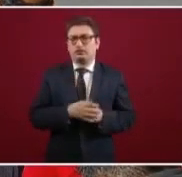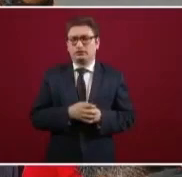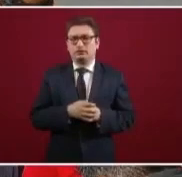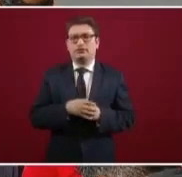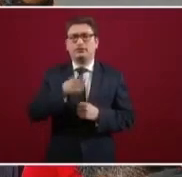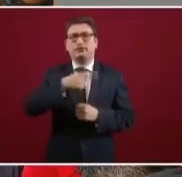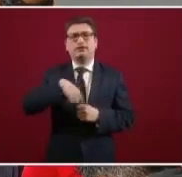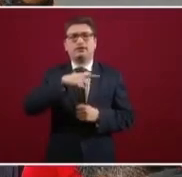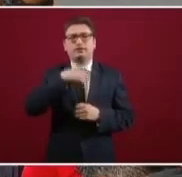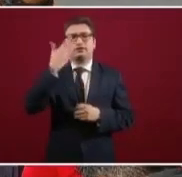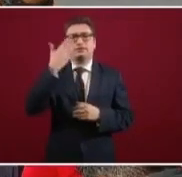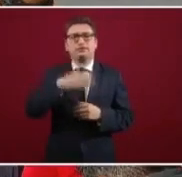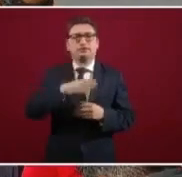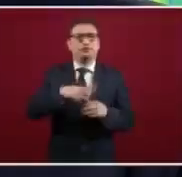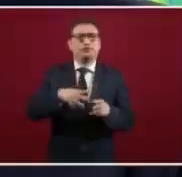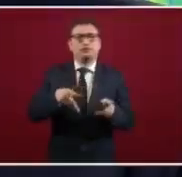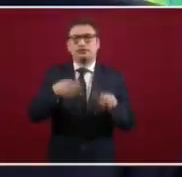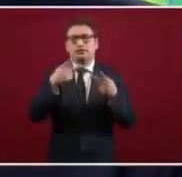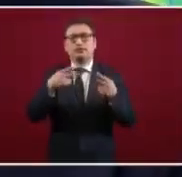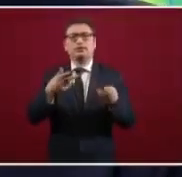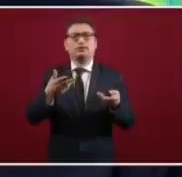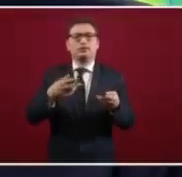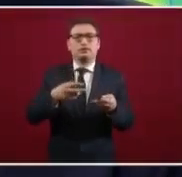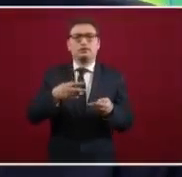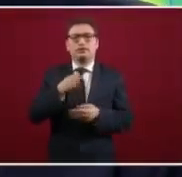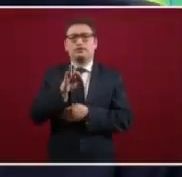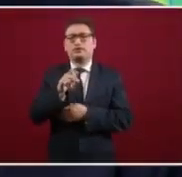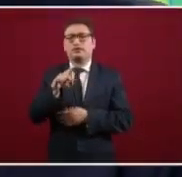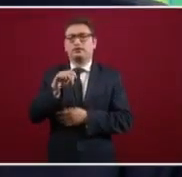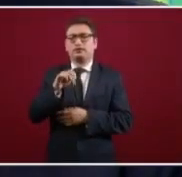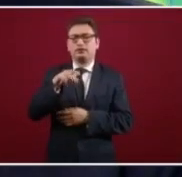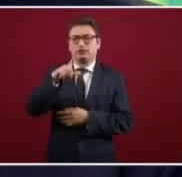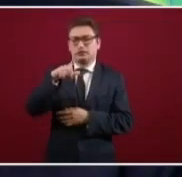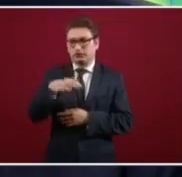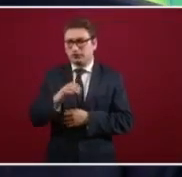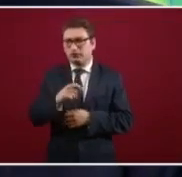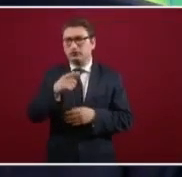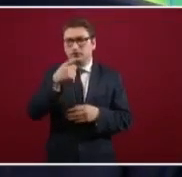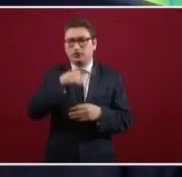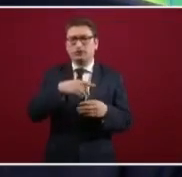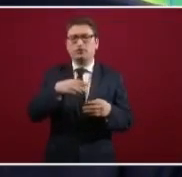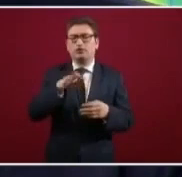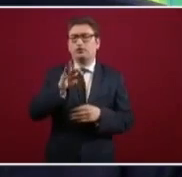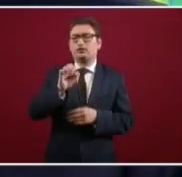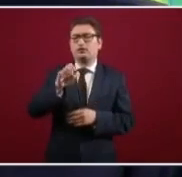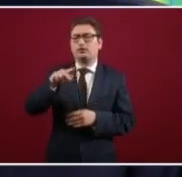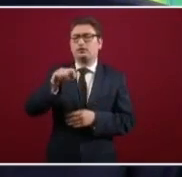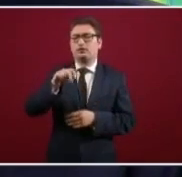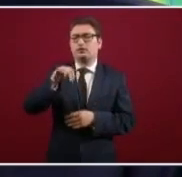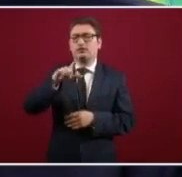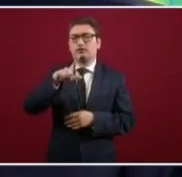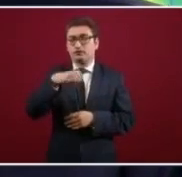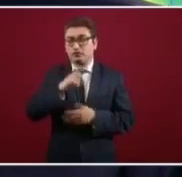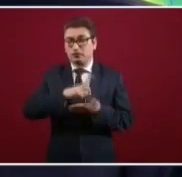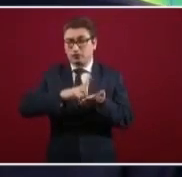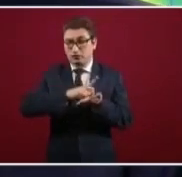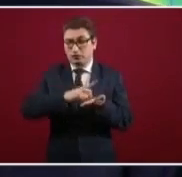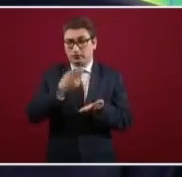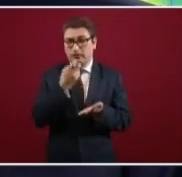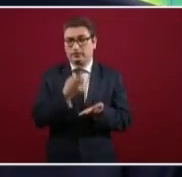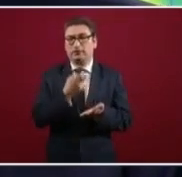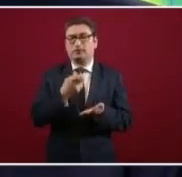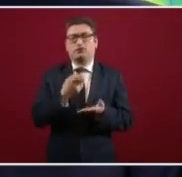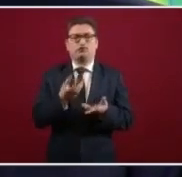al tráfico de fentanilo y el fentanilo tiene obviamente